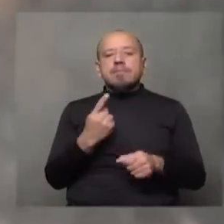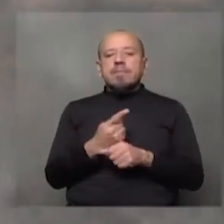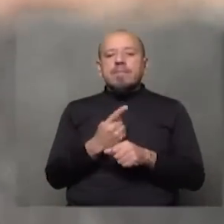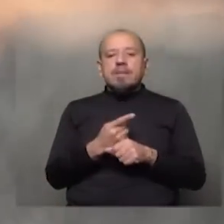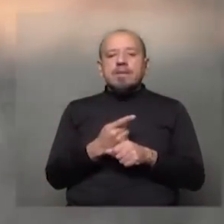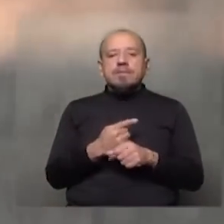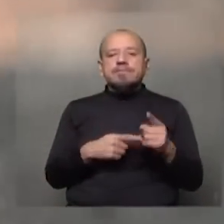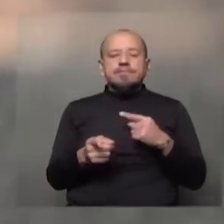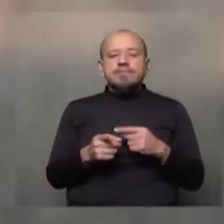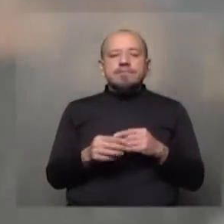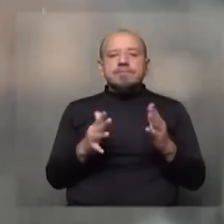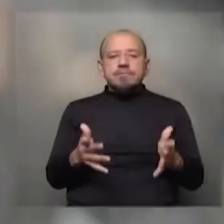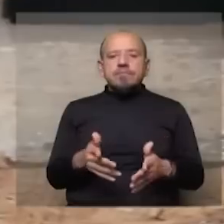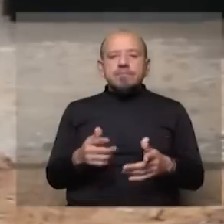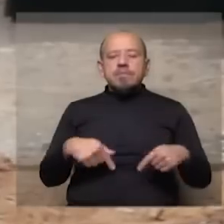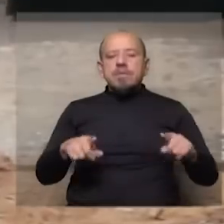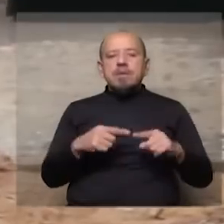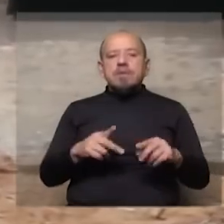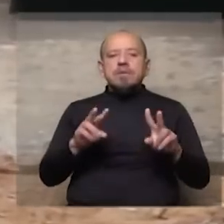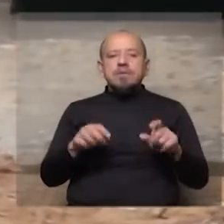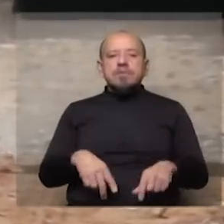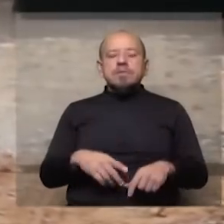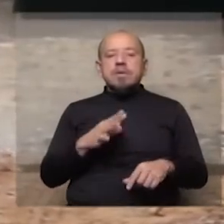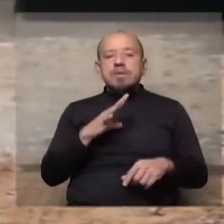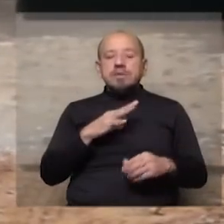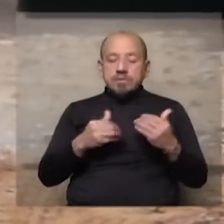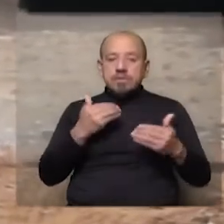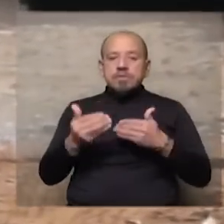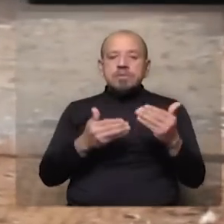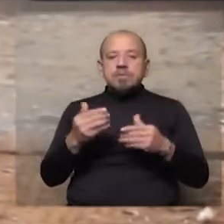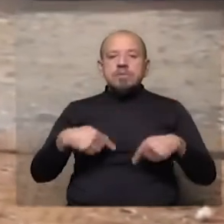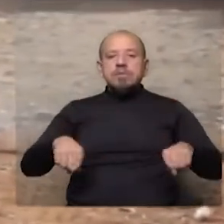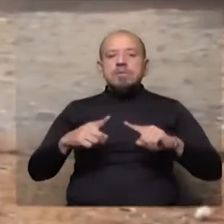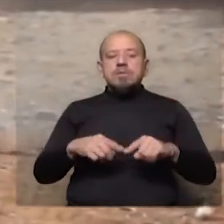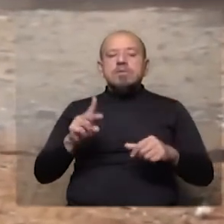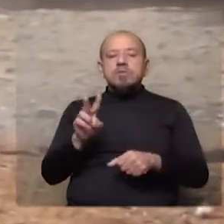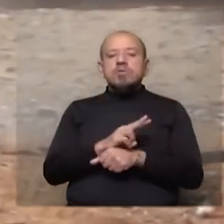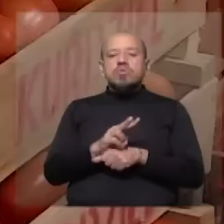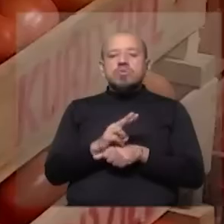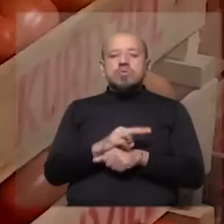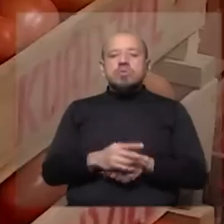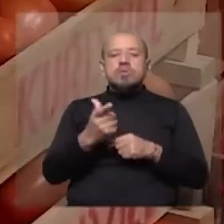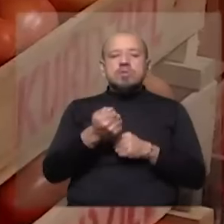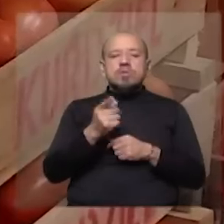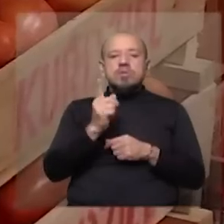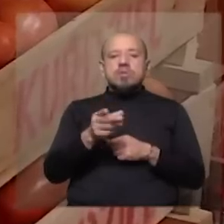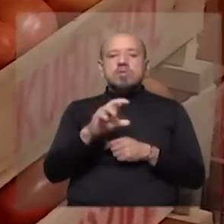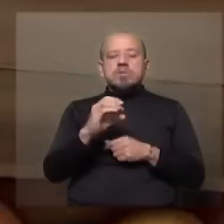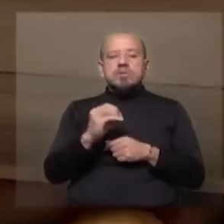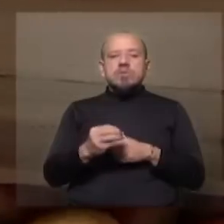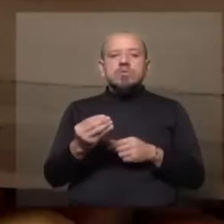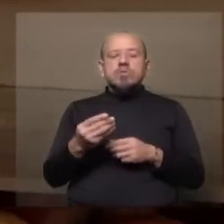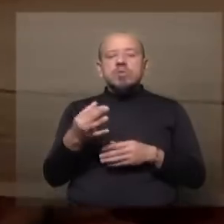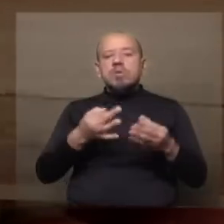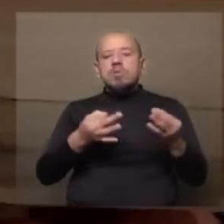consideraciones difundidas por semanario brecha se cuenta la progresiva disminución de la cantidad de controles sobre agroquímicos en frutas y hortalizas